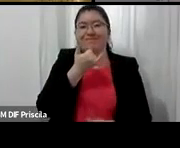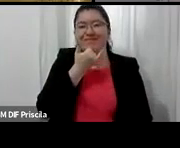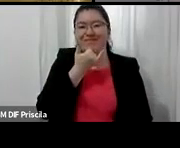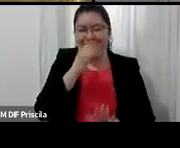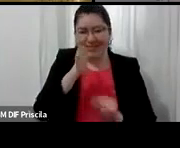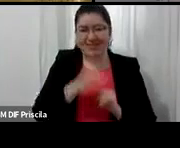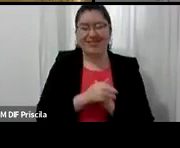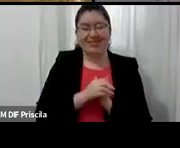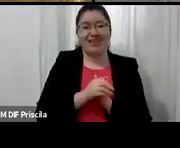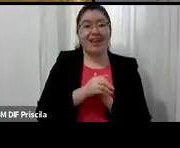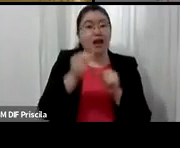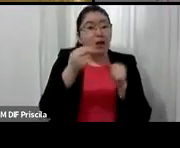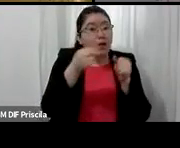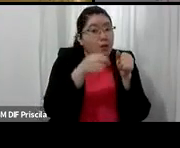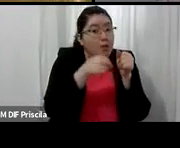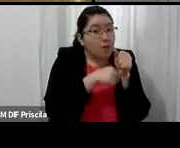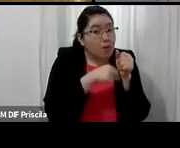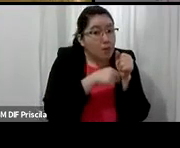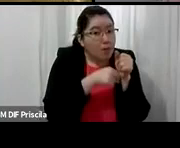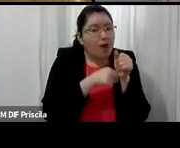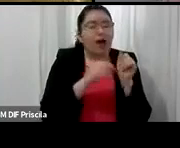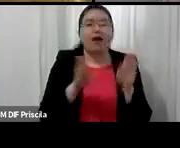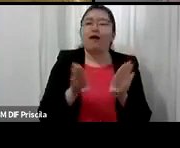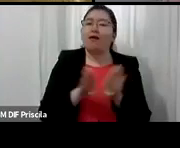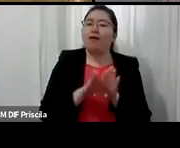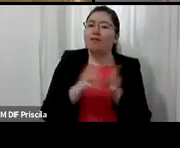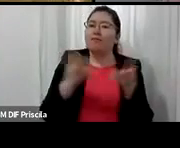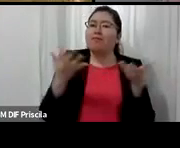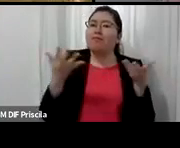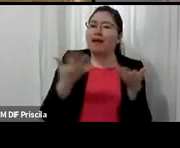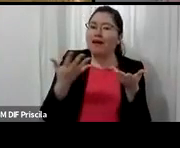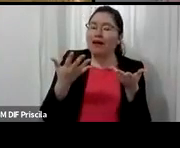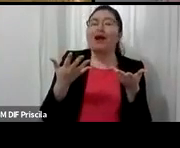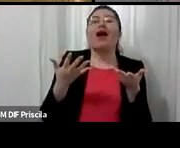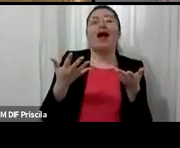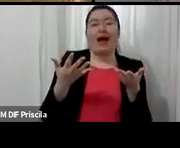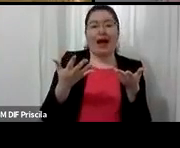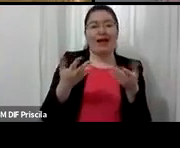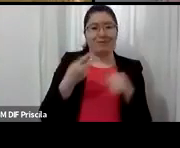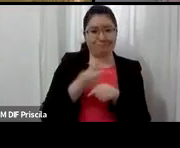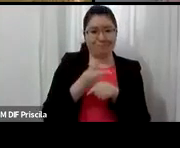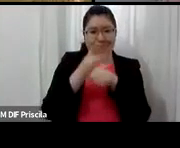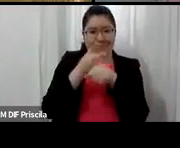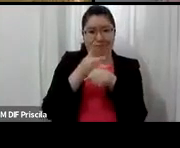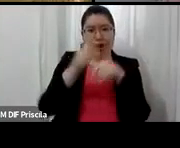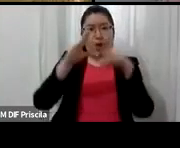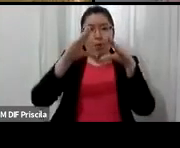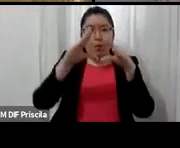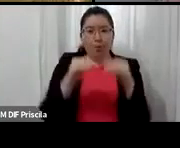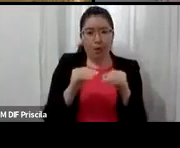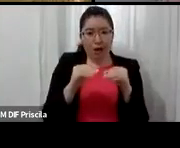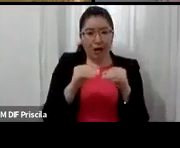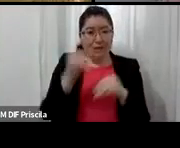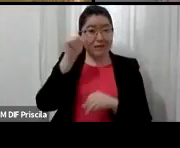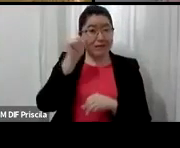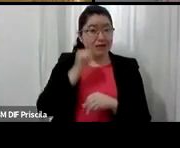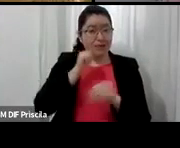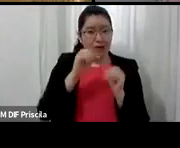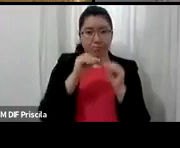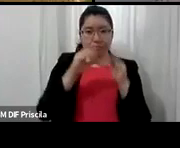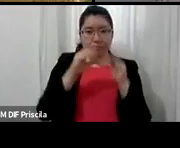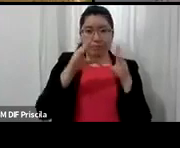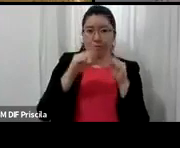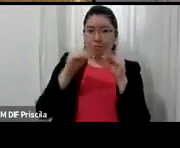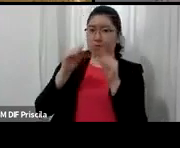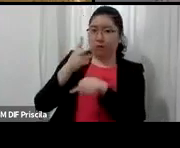confidencialidad podrá deshabilitar su cámara si así lo desean. No es obligatorio tener su imagen todo el tiempo activada y